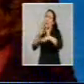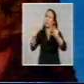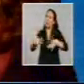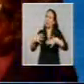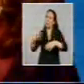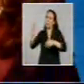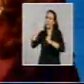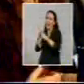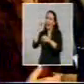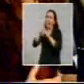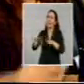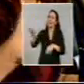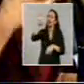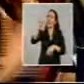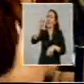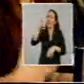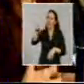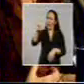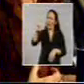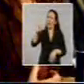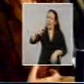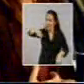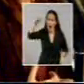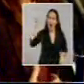provincia y que hoy